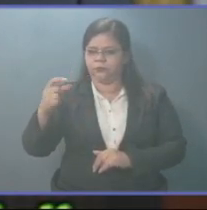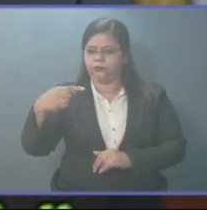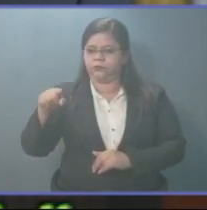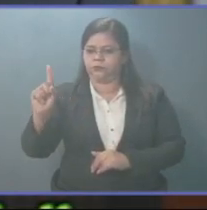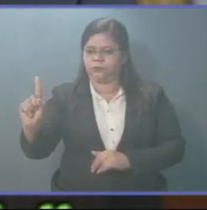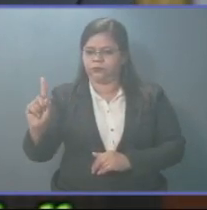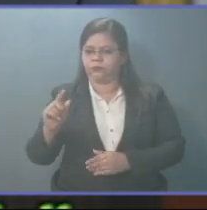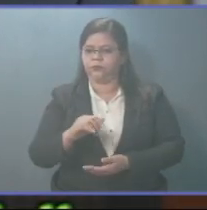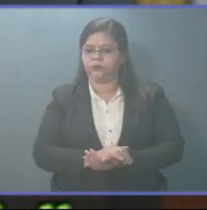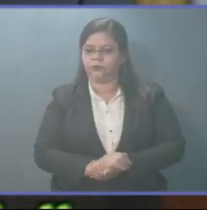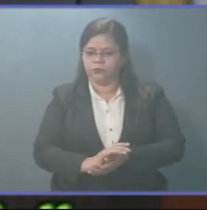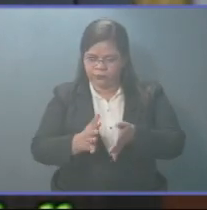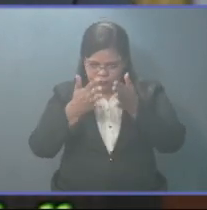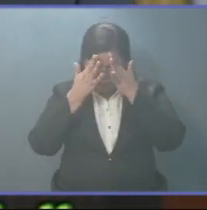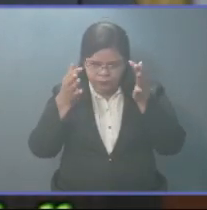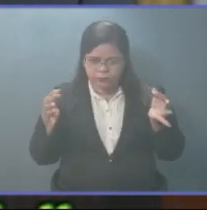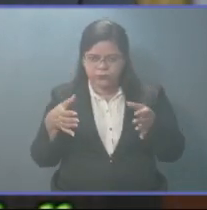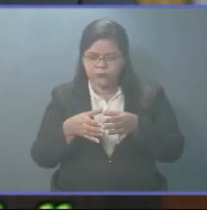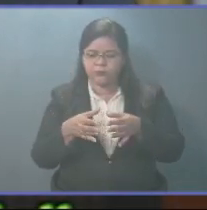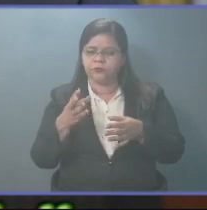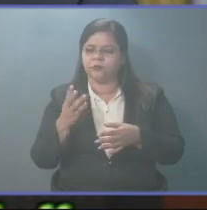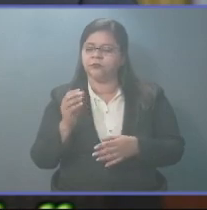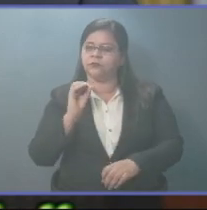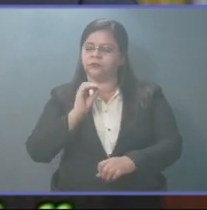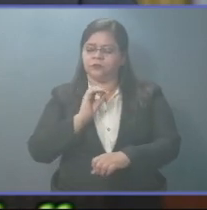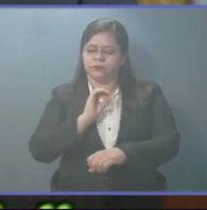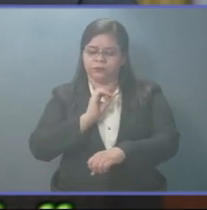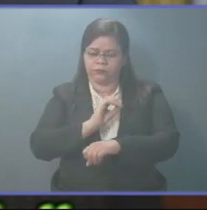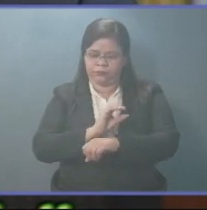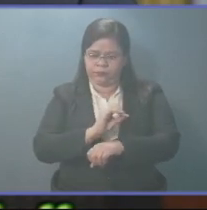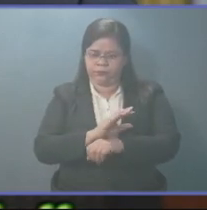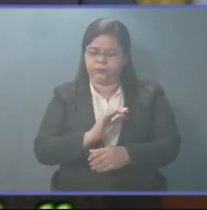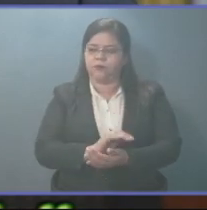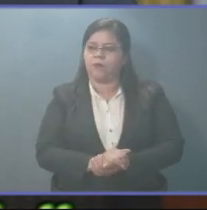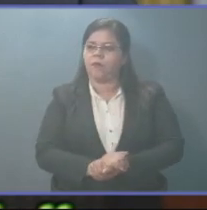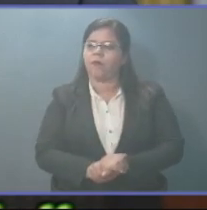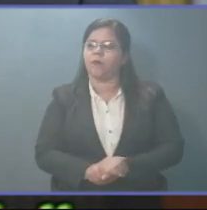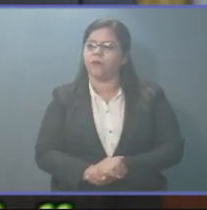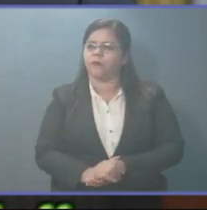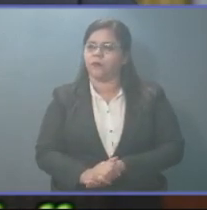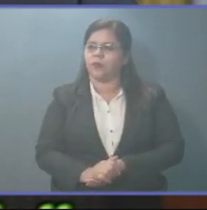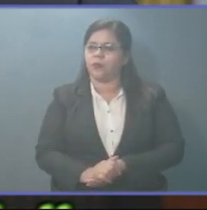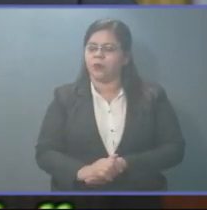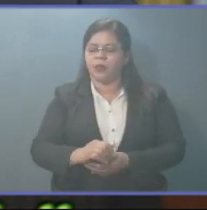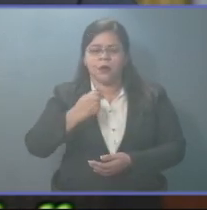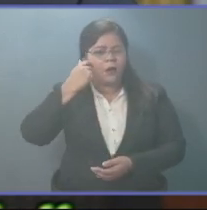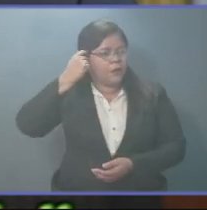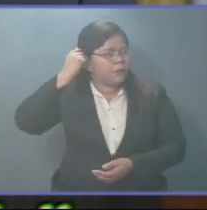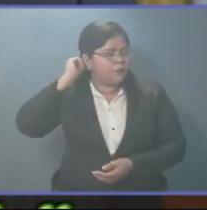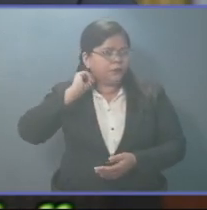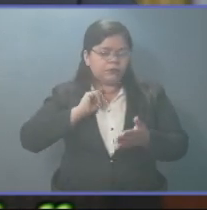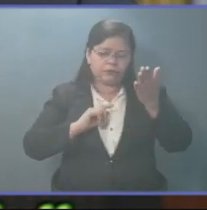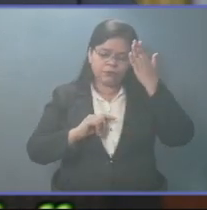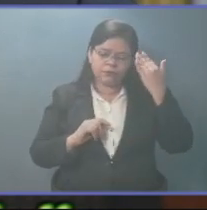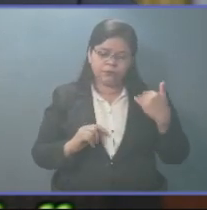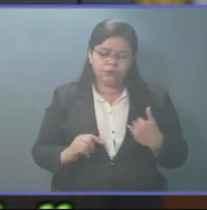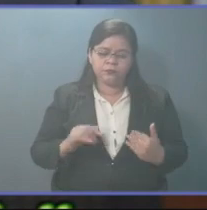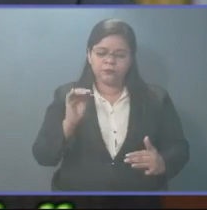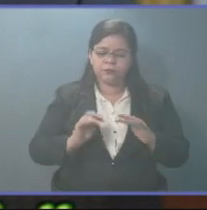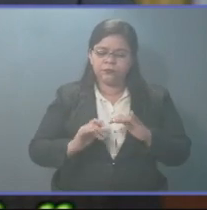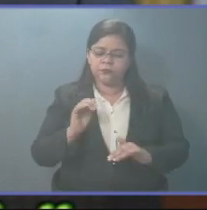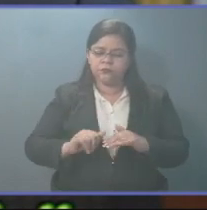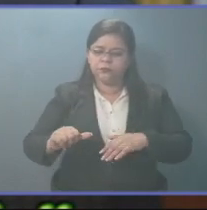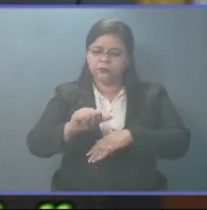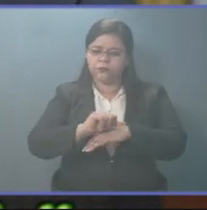1692-1-2020-1. Dictamen número recomendable parcial. Señores, señoras, secretarios, secretarias,